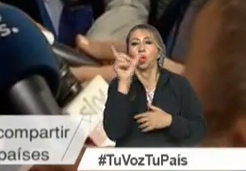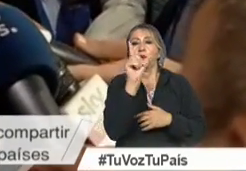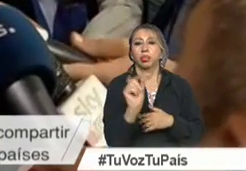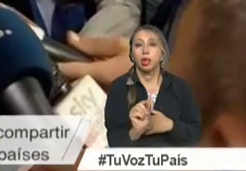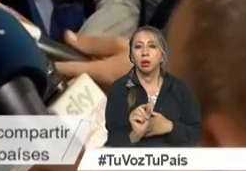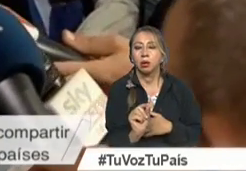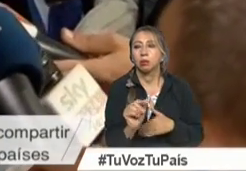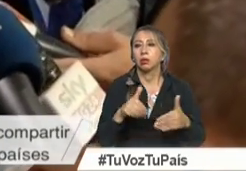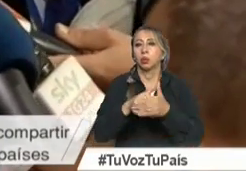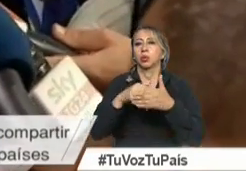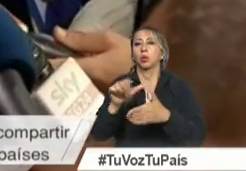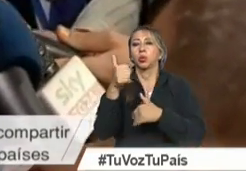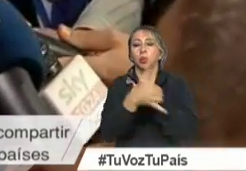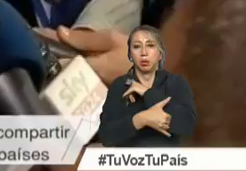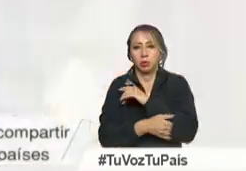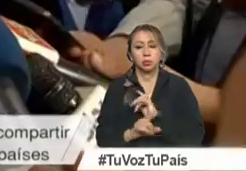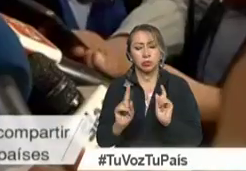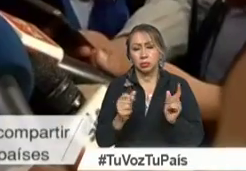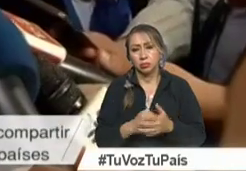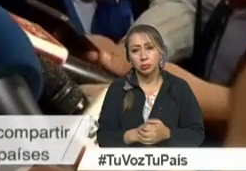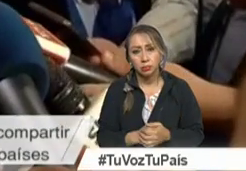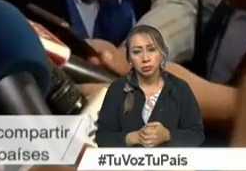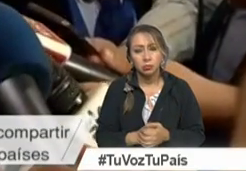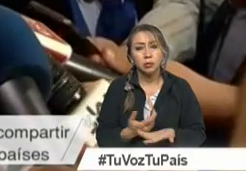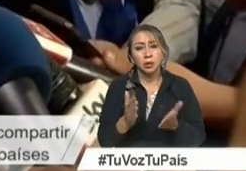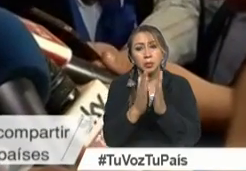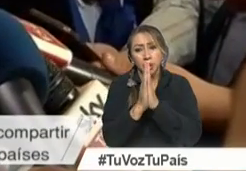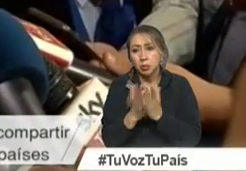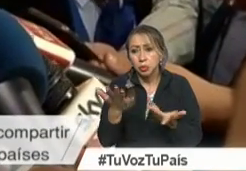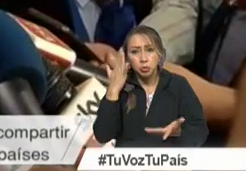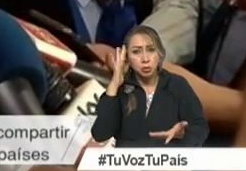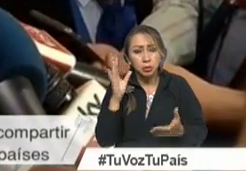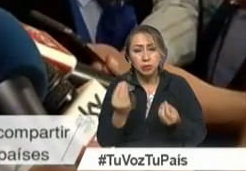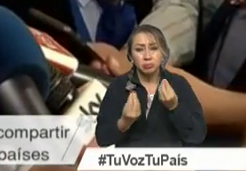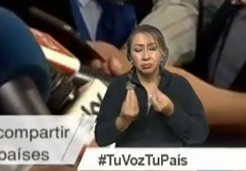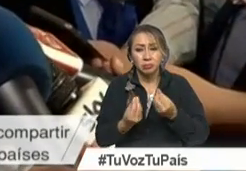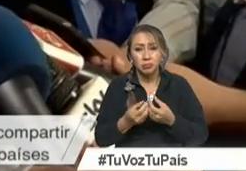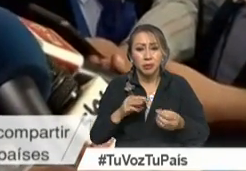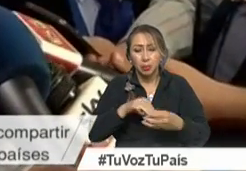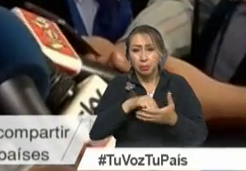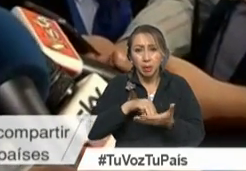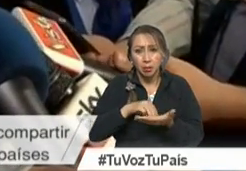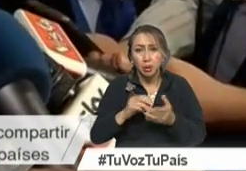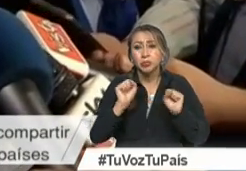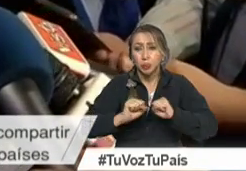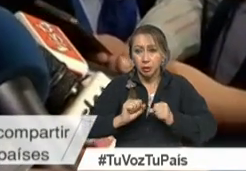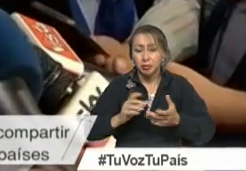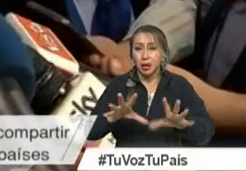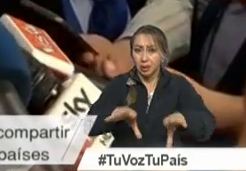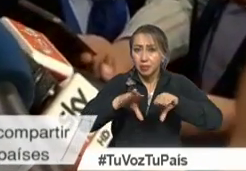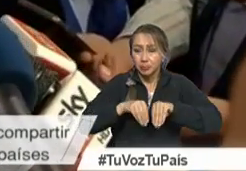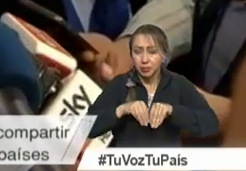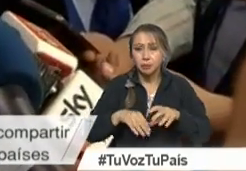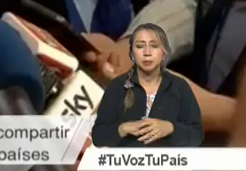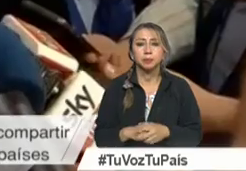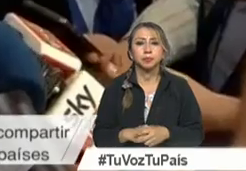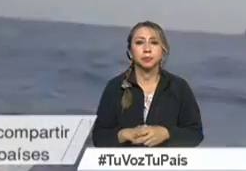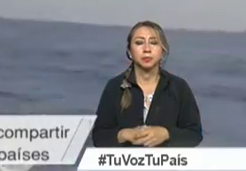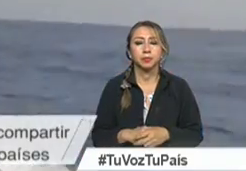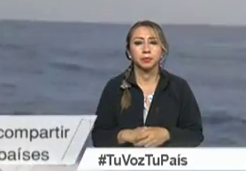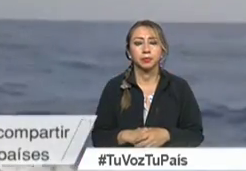frontex hemos recibido la petición italiana pero todavía no sabemos si los estados miembros se dicen disponibles y tomo